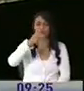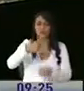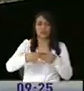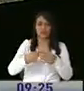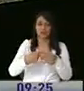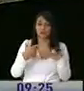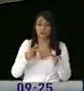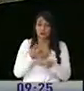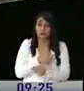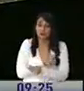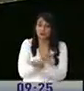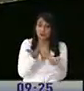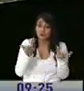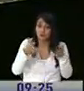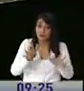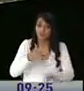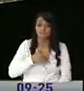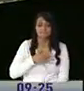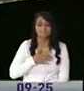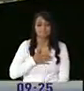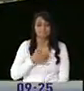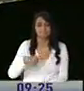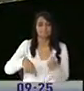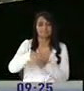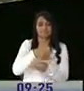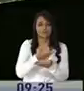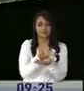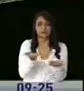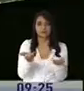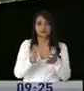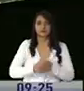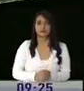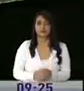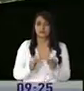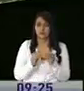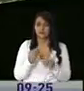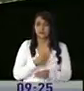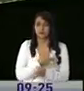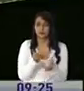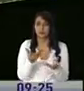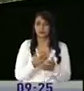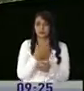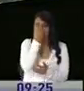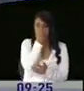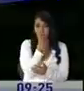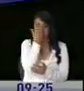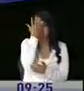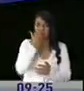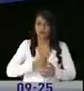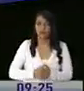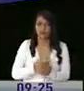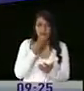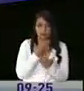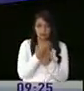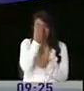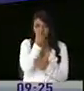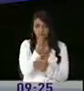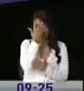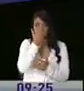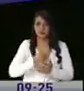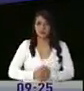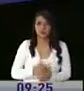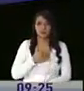esta lamentable noticia nosotros regresamos con ustedes con más información Gracias Iván casamen un buen día también para ti